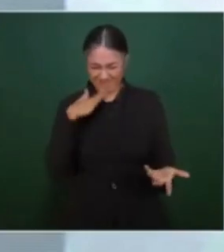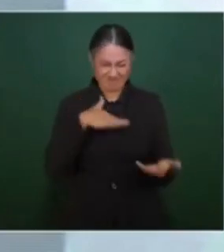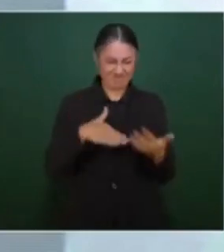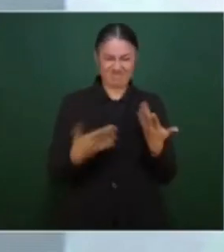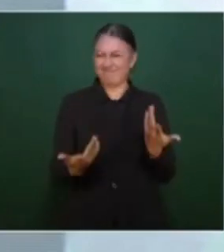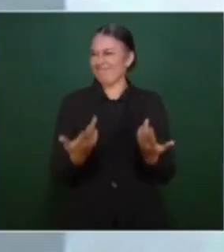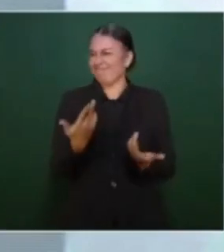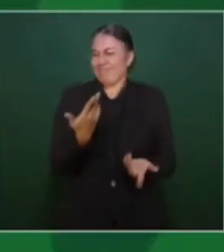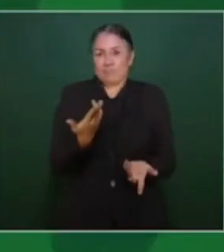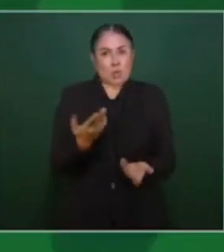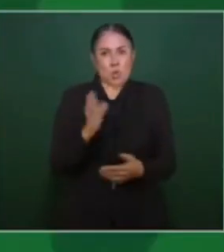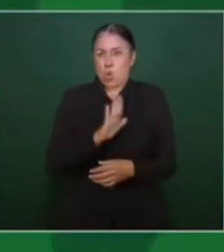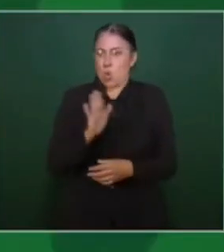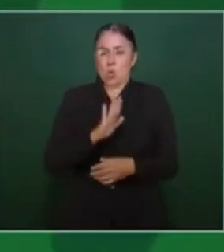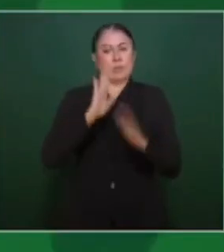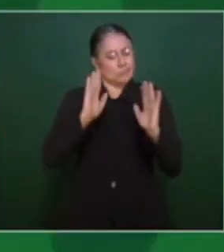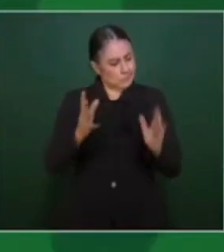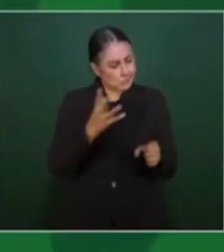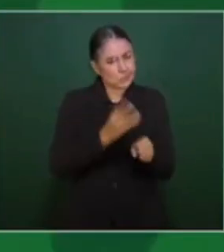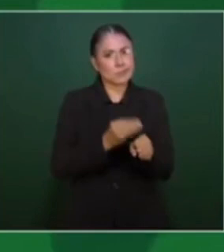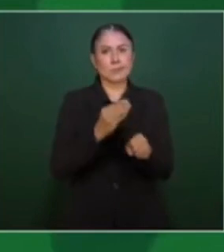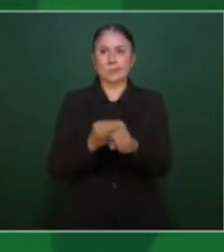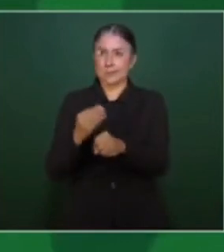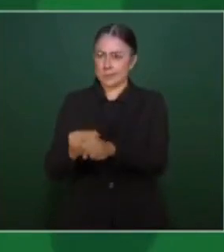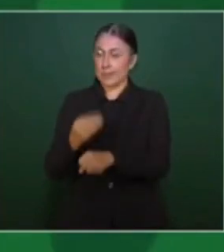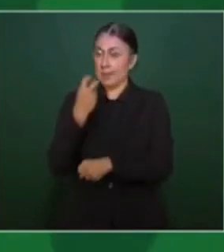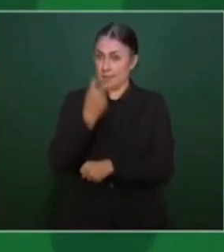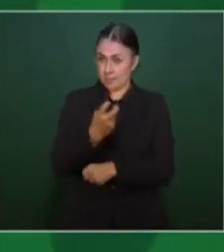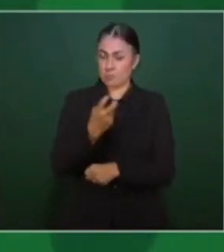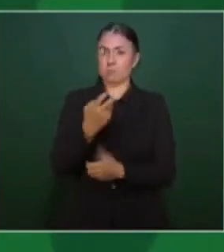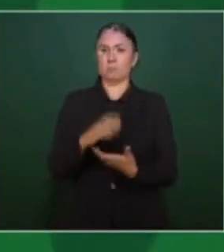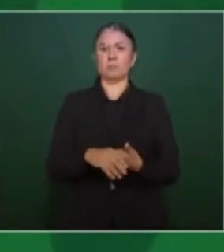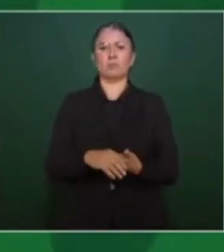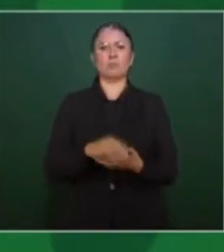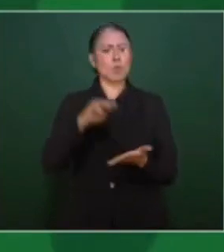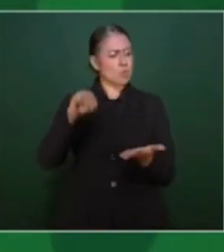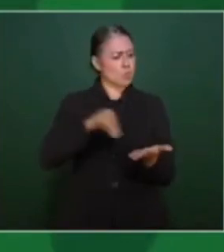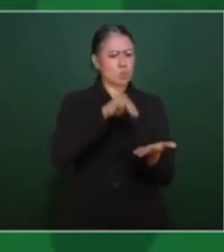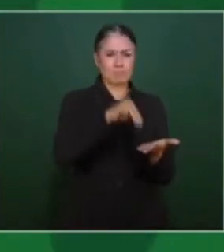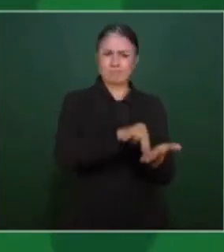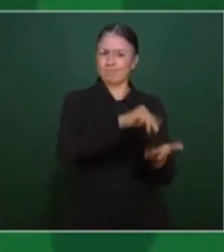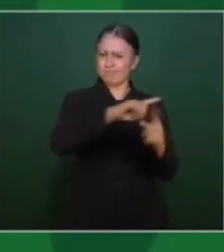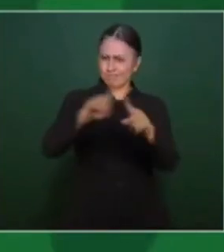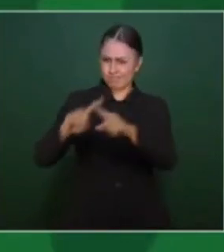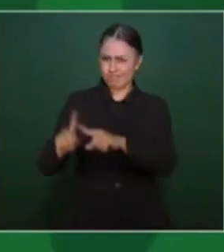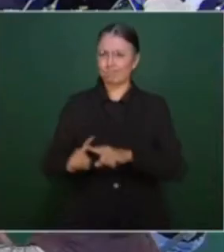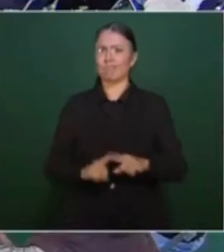etiquetado a eso el apoyo, municipios y Estado.